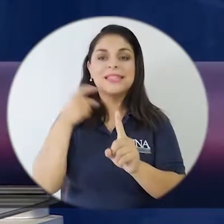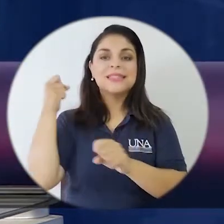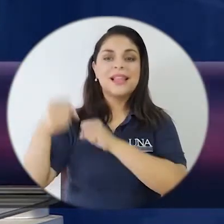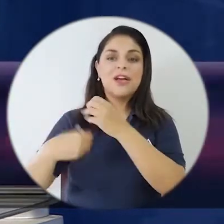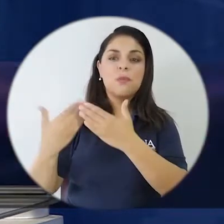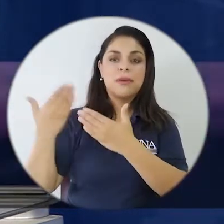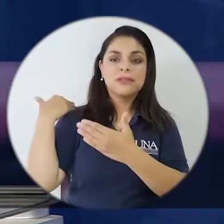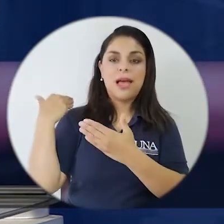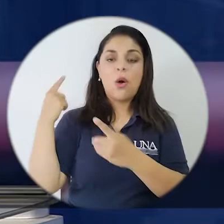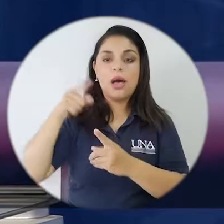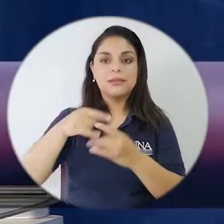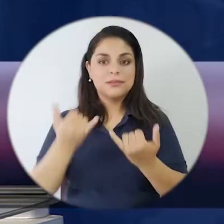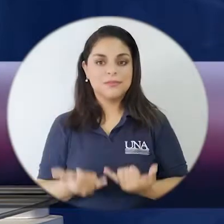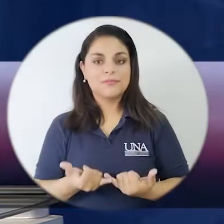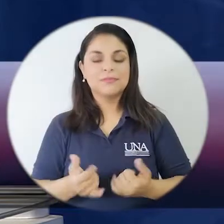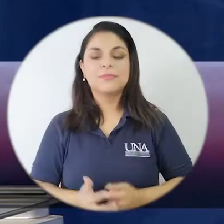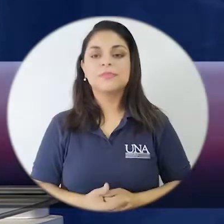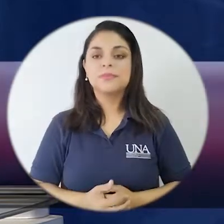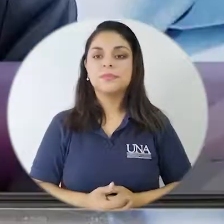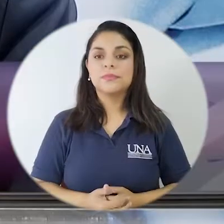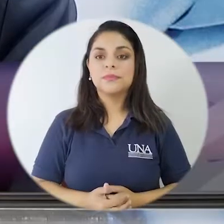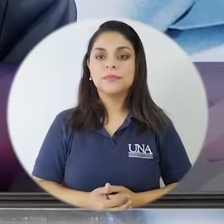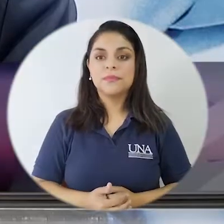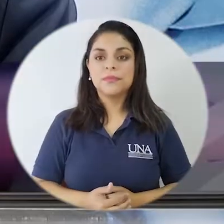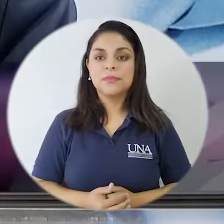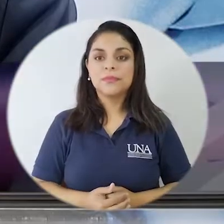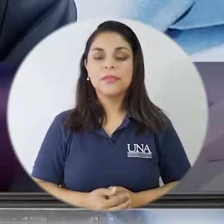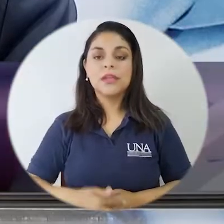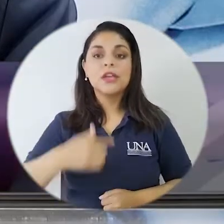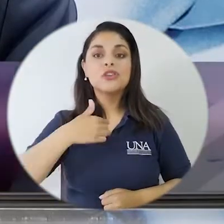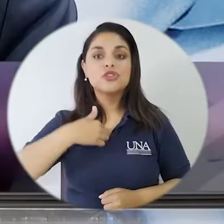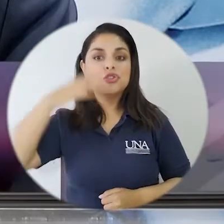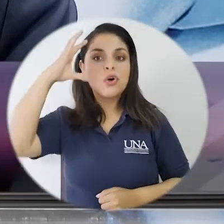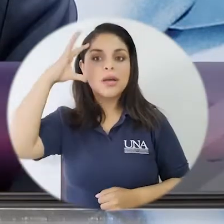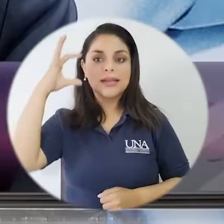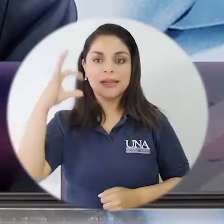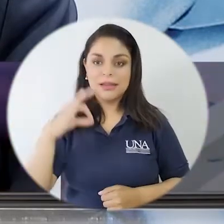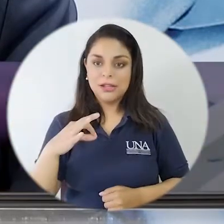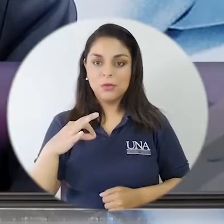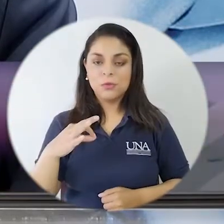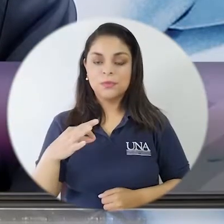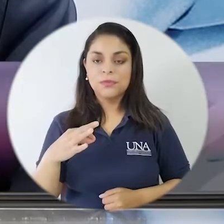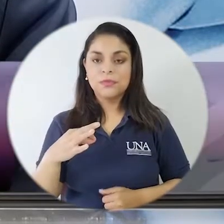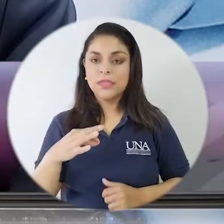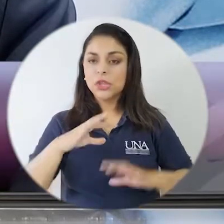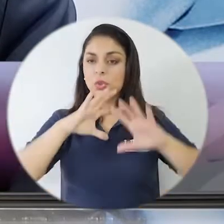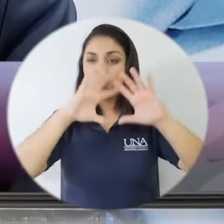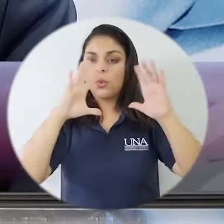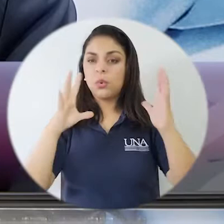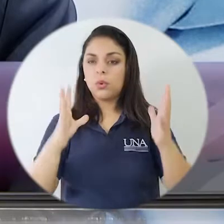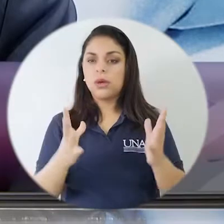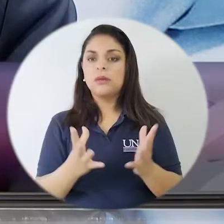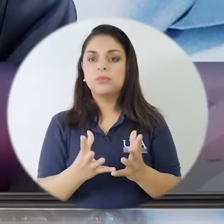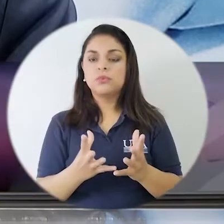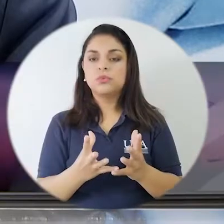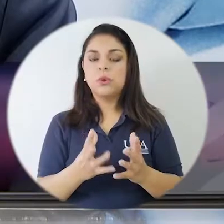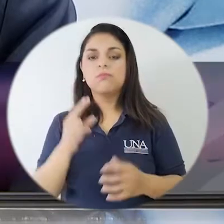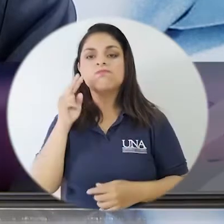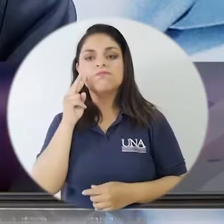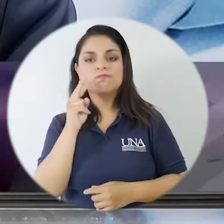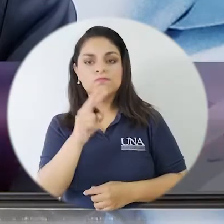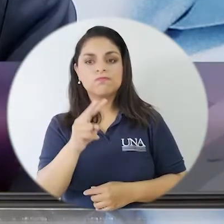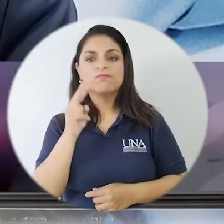desde el año pasado hasta la fecha? Yo creo que a lo largo del planeta hemos